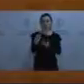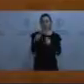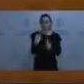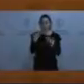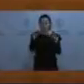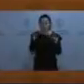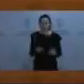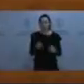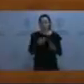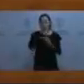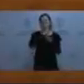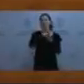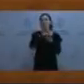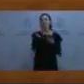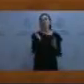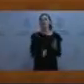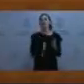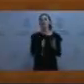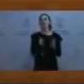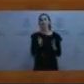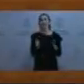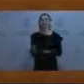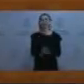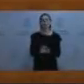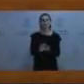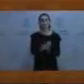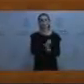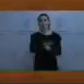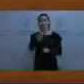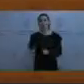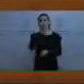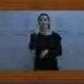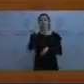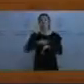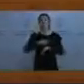todas las categorías profesionales sanitarias.